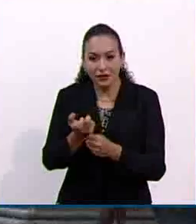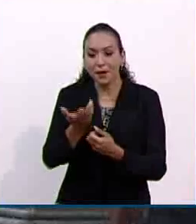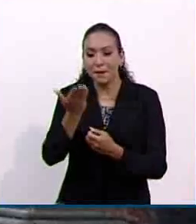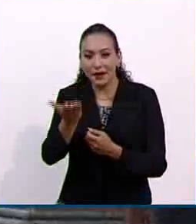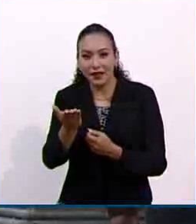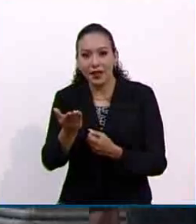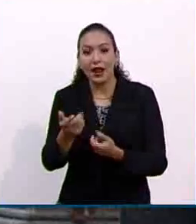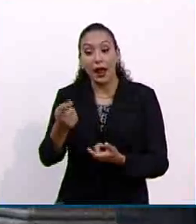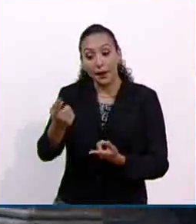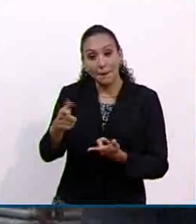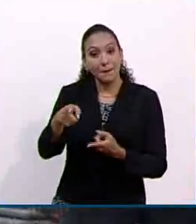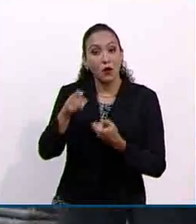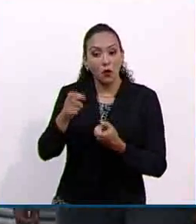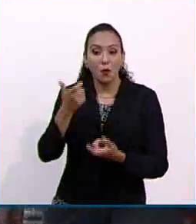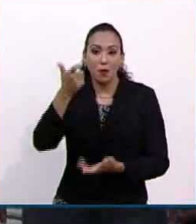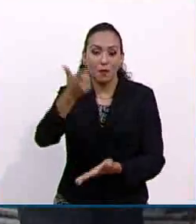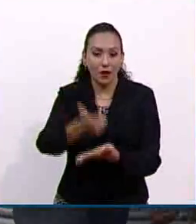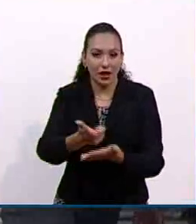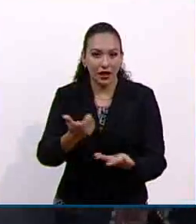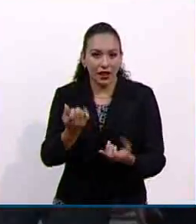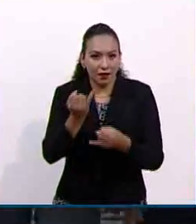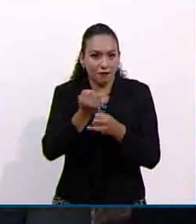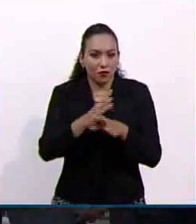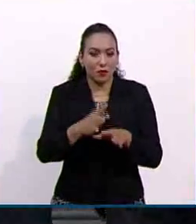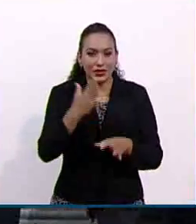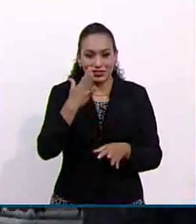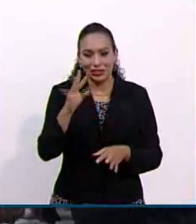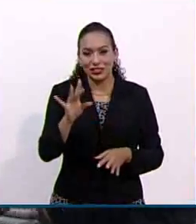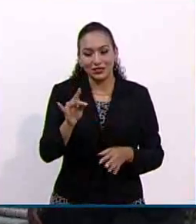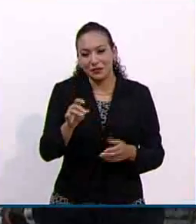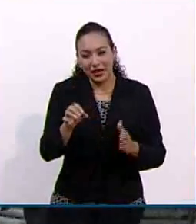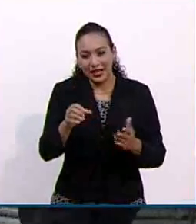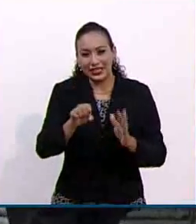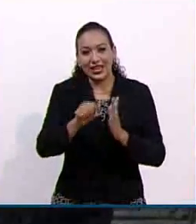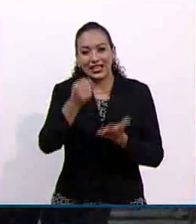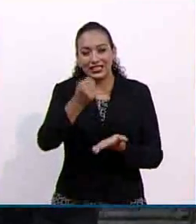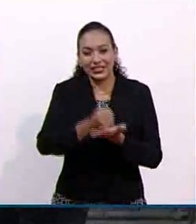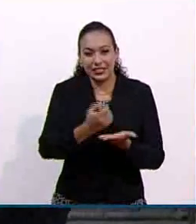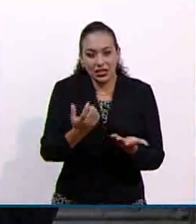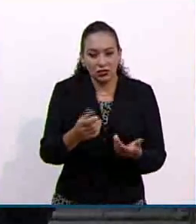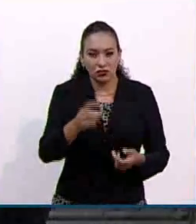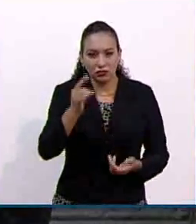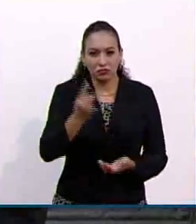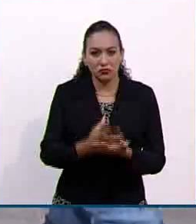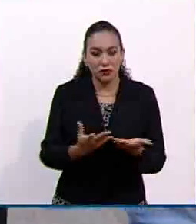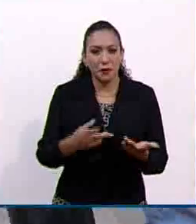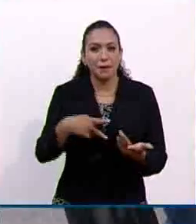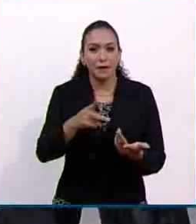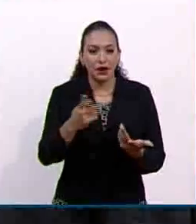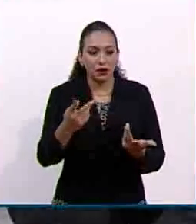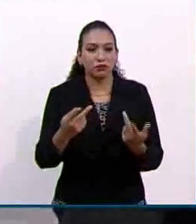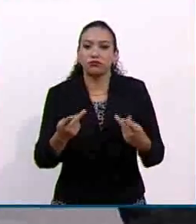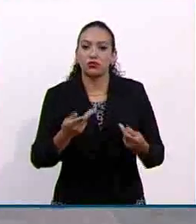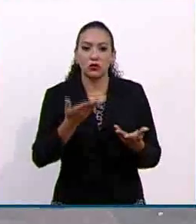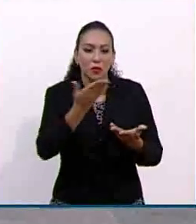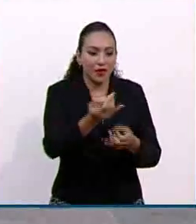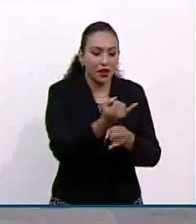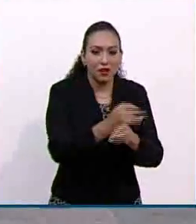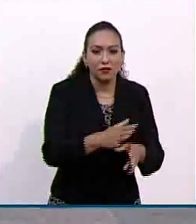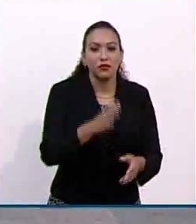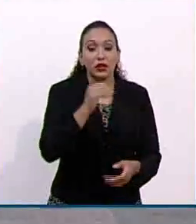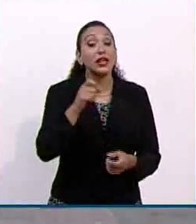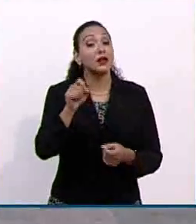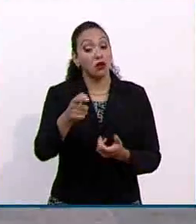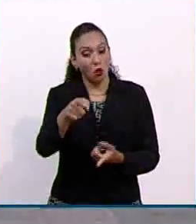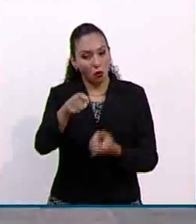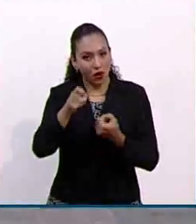copias simples no relacionadas con el acceso a la información, cuyo monto violaba el principio de proporcionalidad tributaria, y cobros por